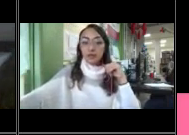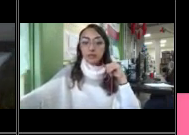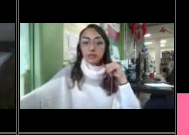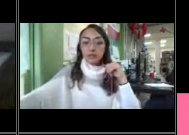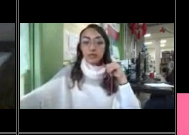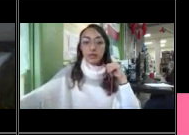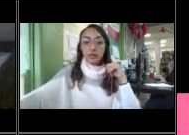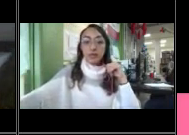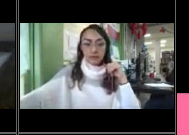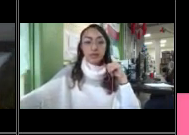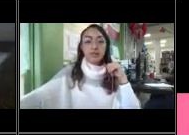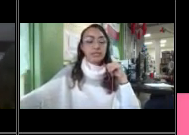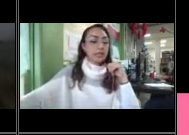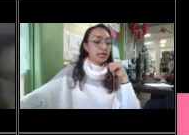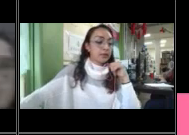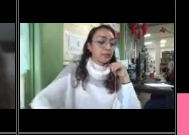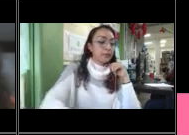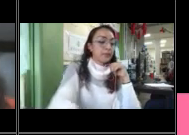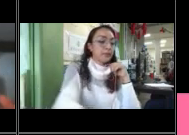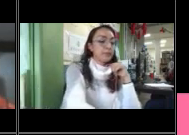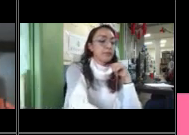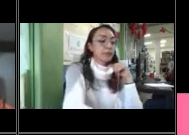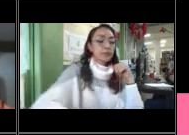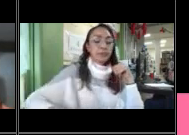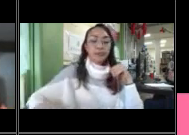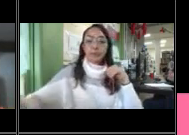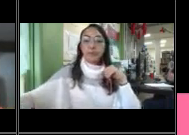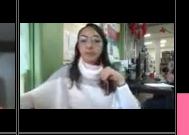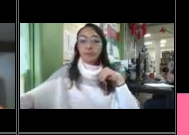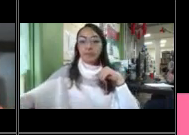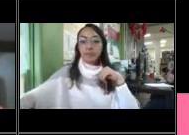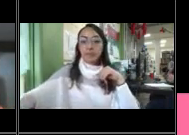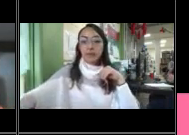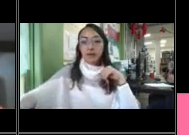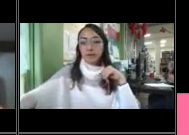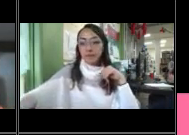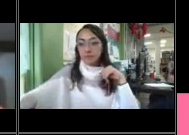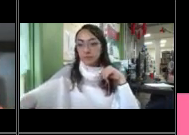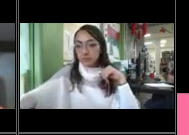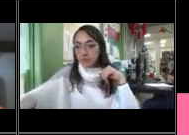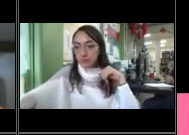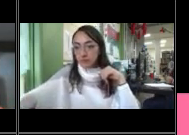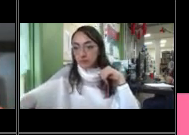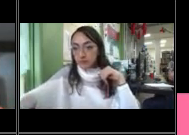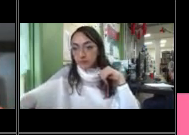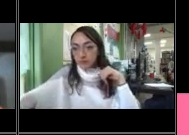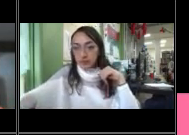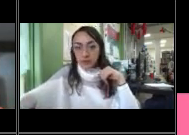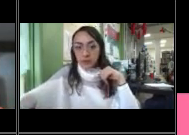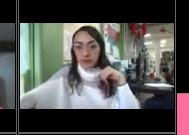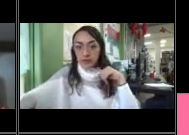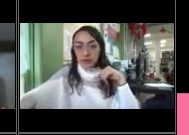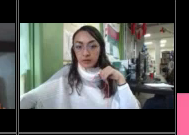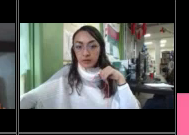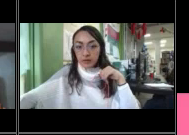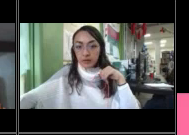ver, algo. Sí, Ricardo. Pregunta. El, el clasificador.